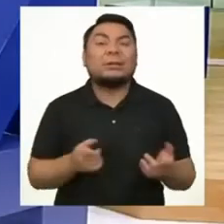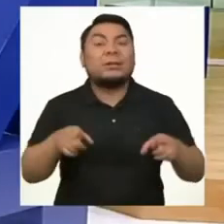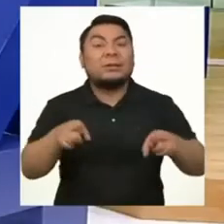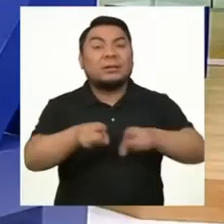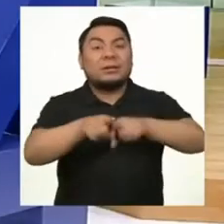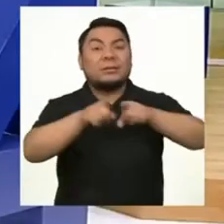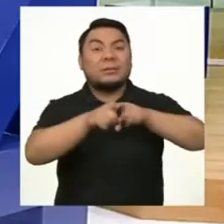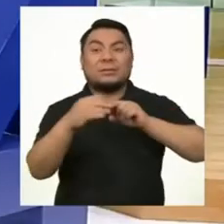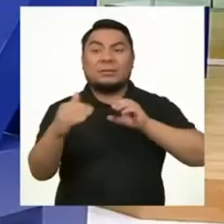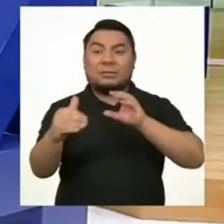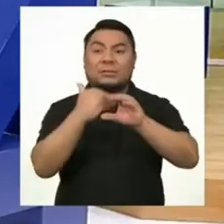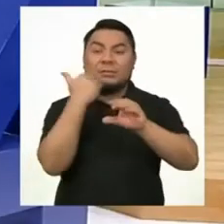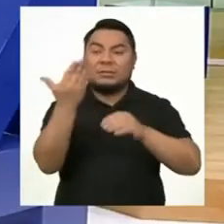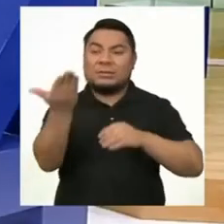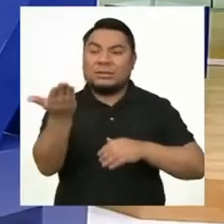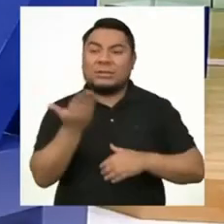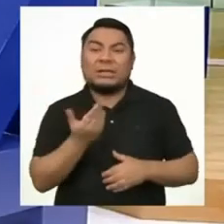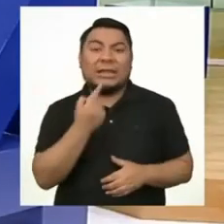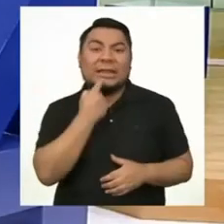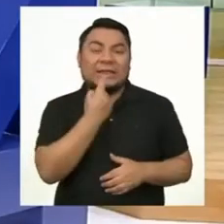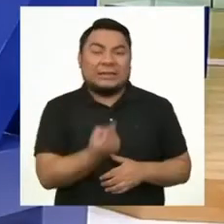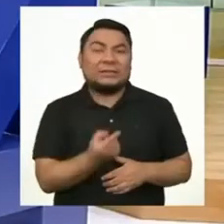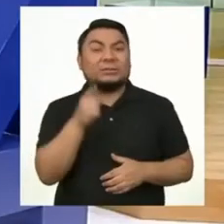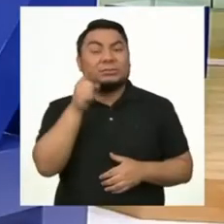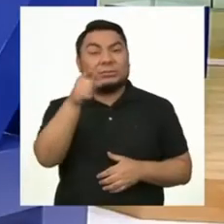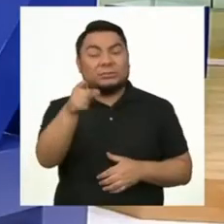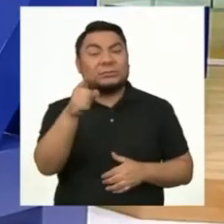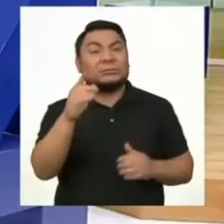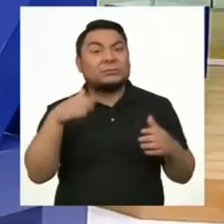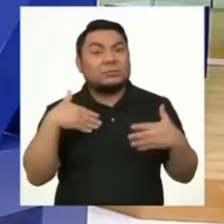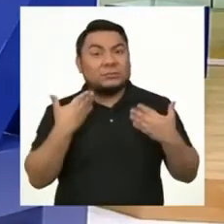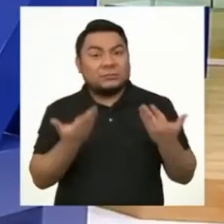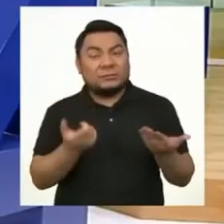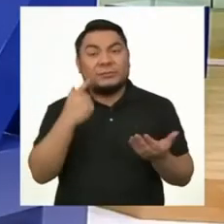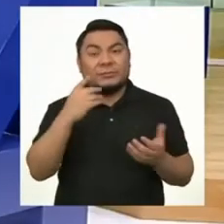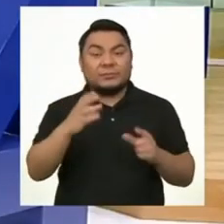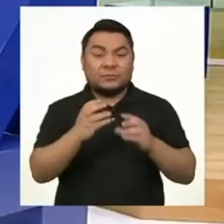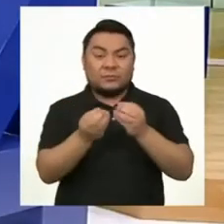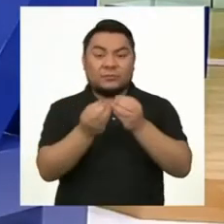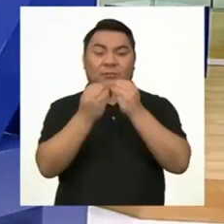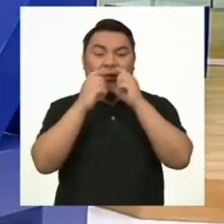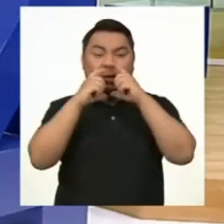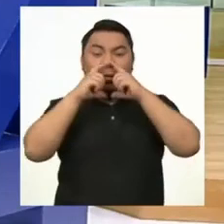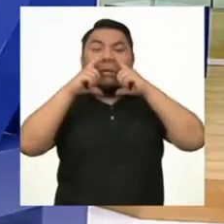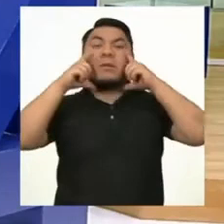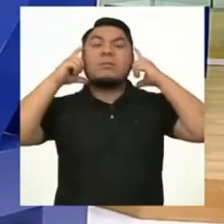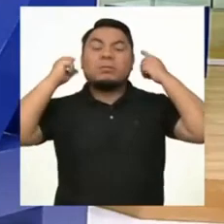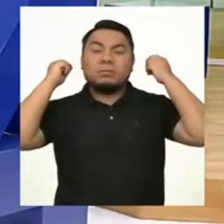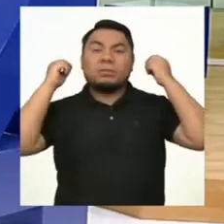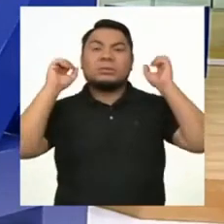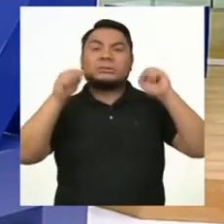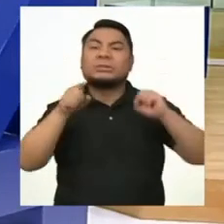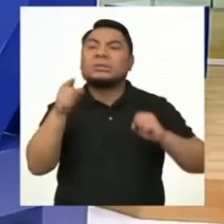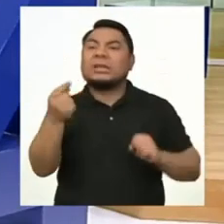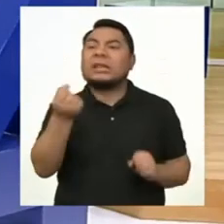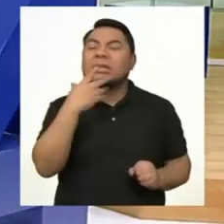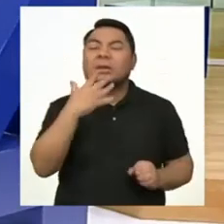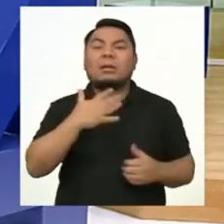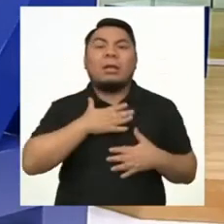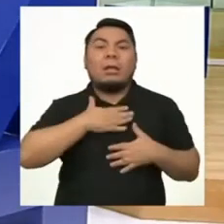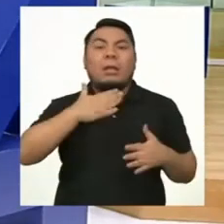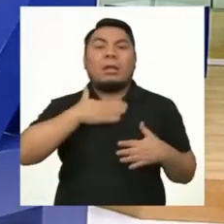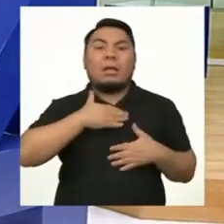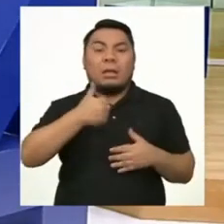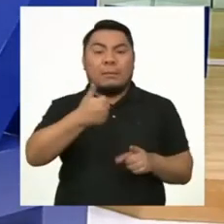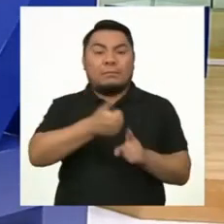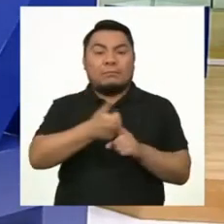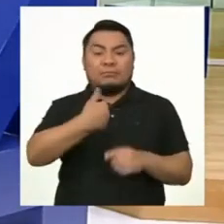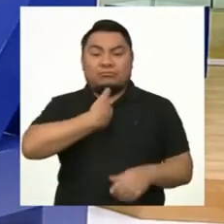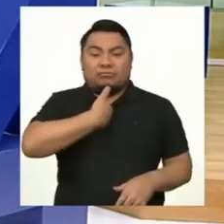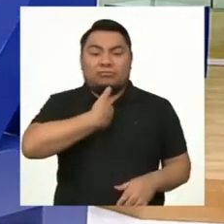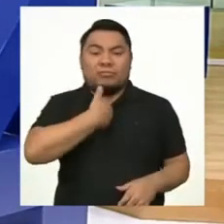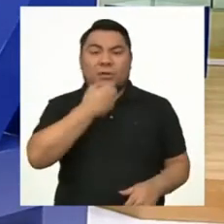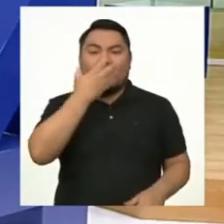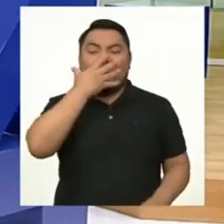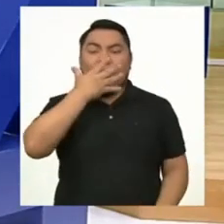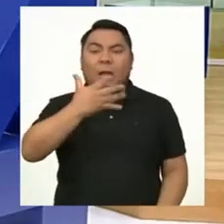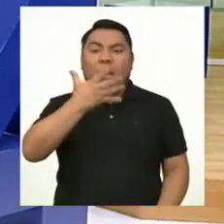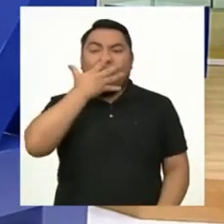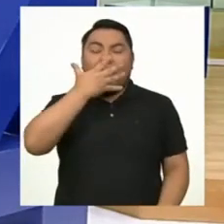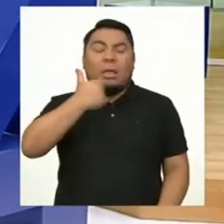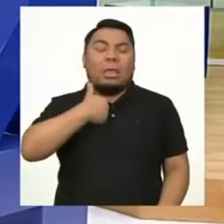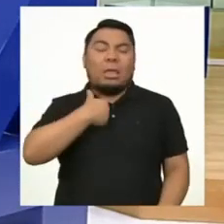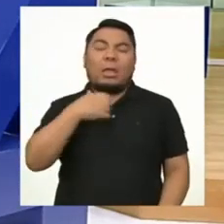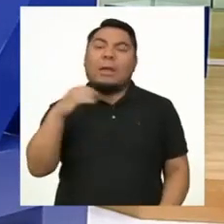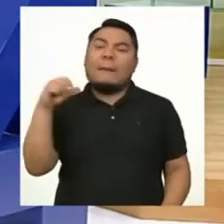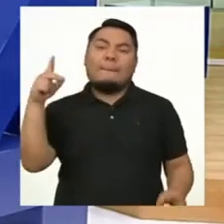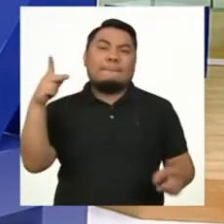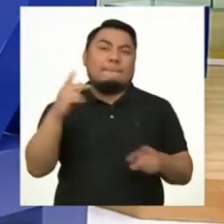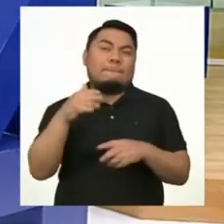me ha llegado un mensaje que dice que si te pones la mascarilla, estás respirando tu propio dióxido de carbono y que